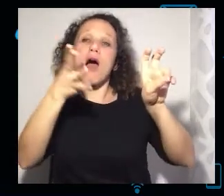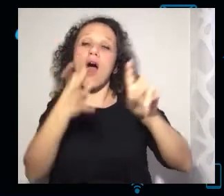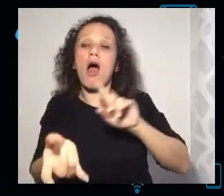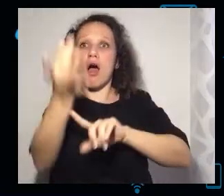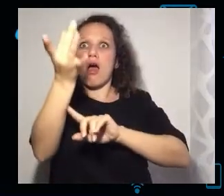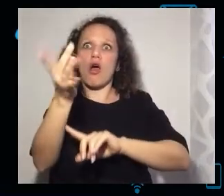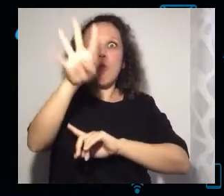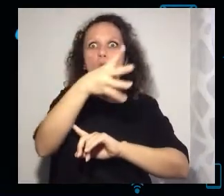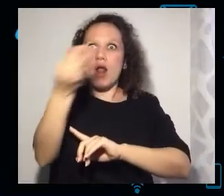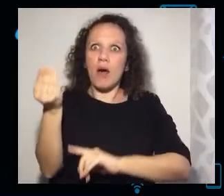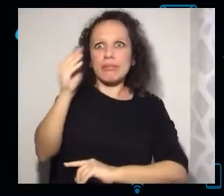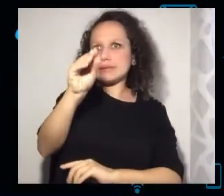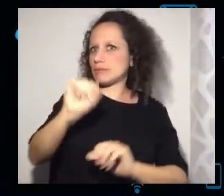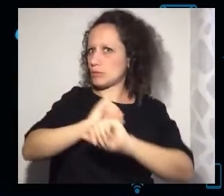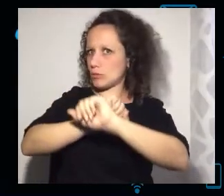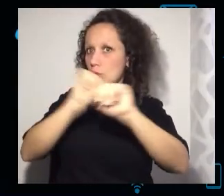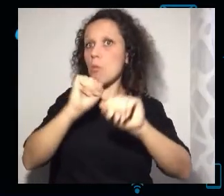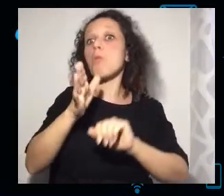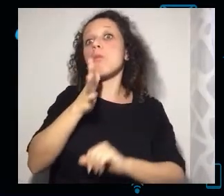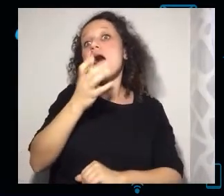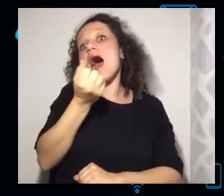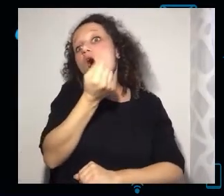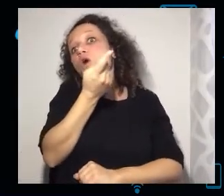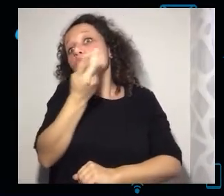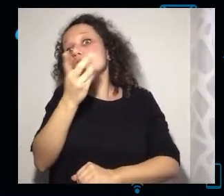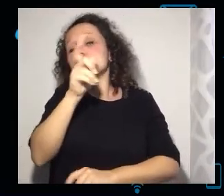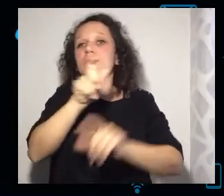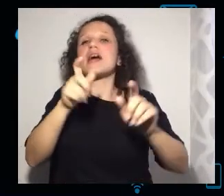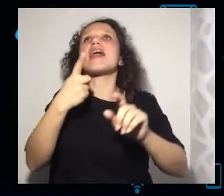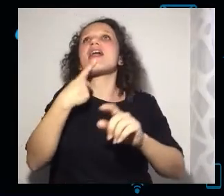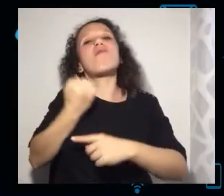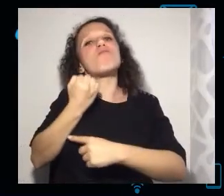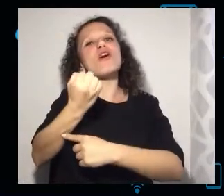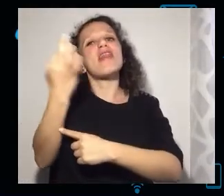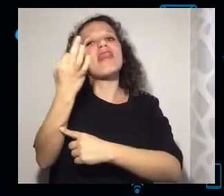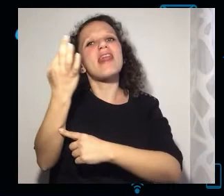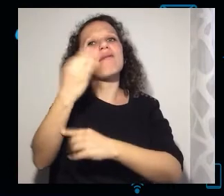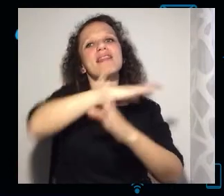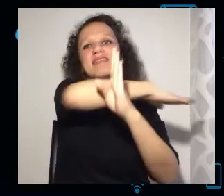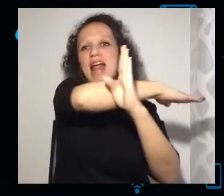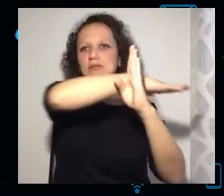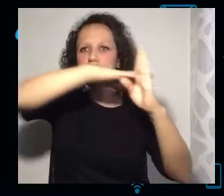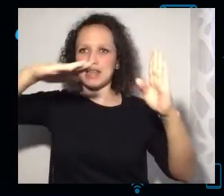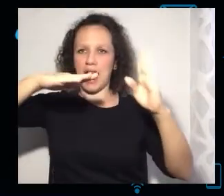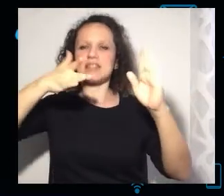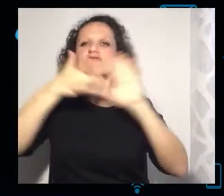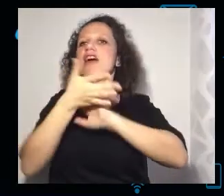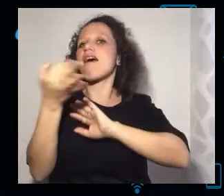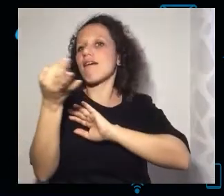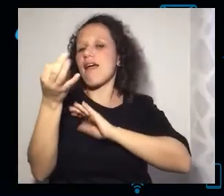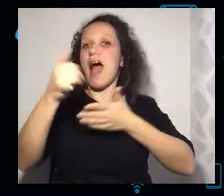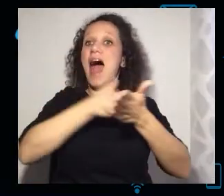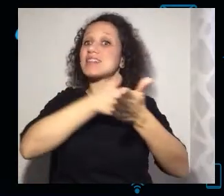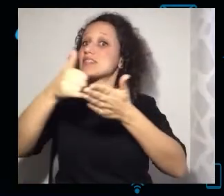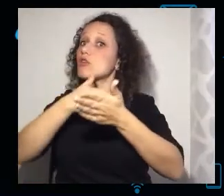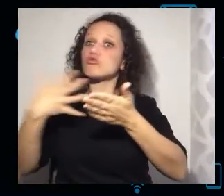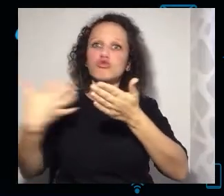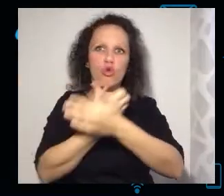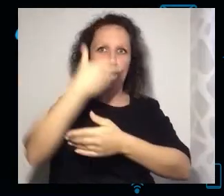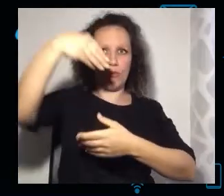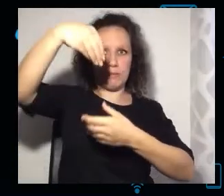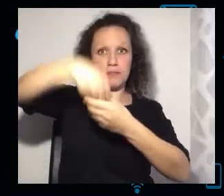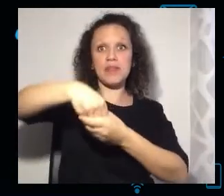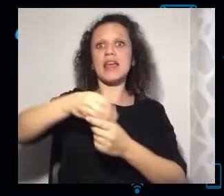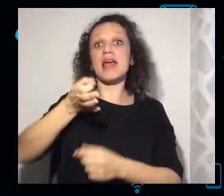y por eso algunos abogan por una transversalidad la competencia digital se tiene que enseñar en todas las asignaturas sí es cierto que